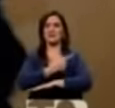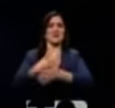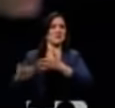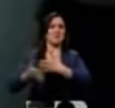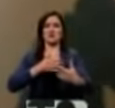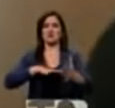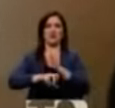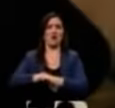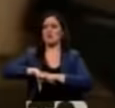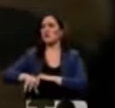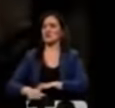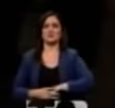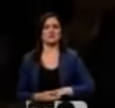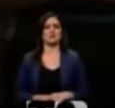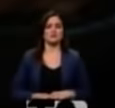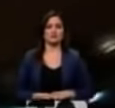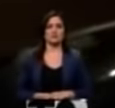robar.